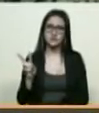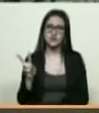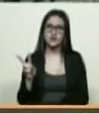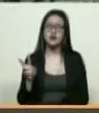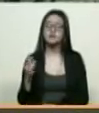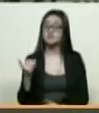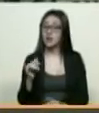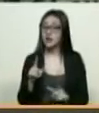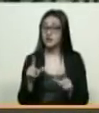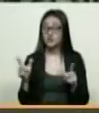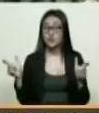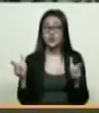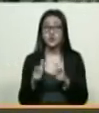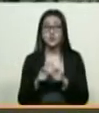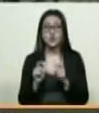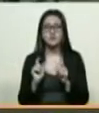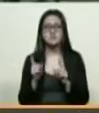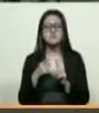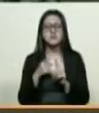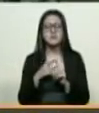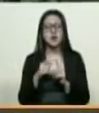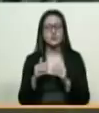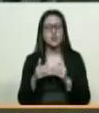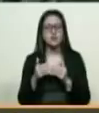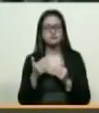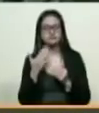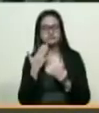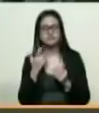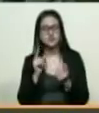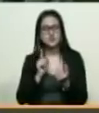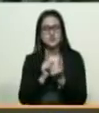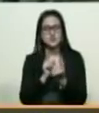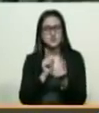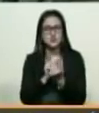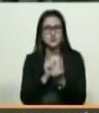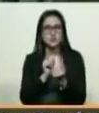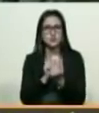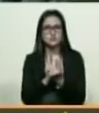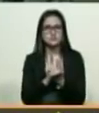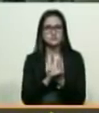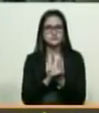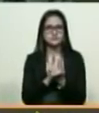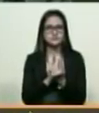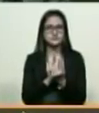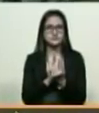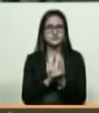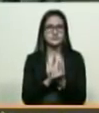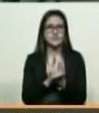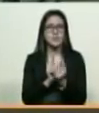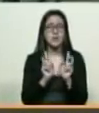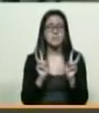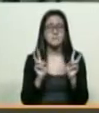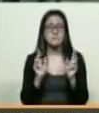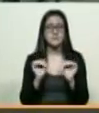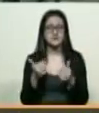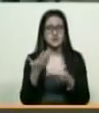tuvimos una reunión inicial, una primera aproximación con este sector de la comercialización,